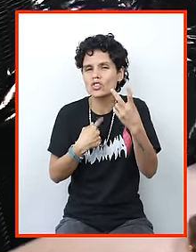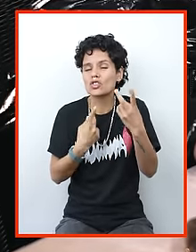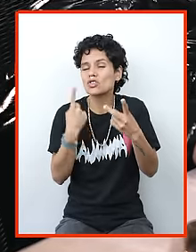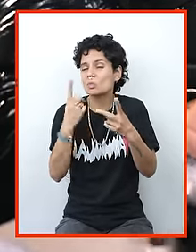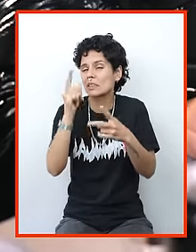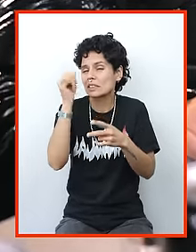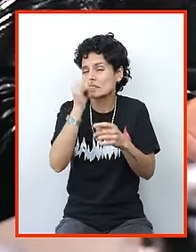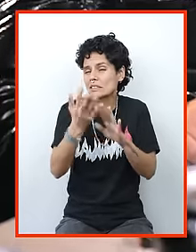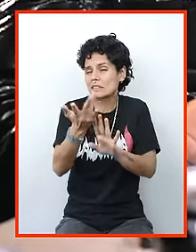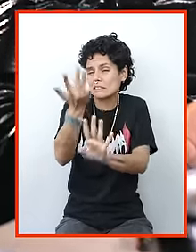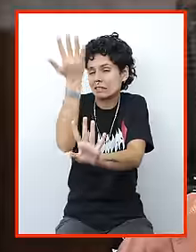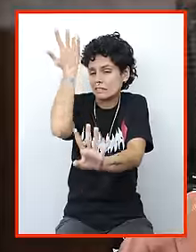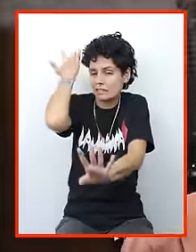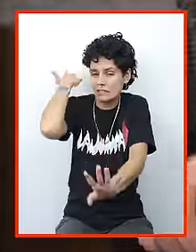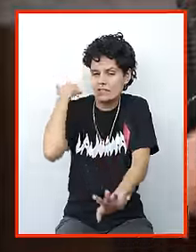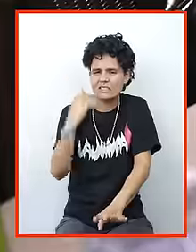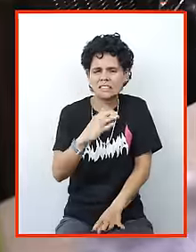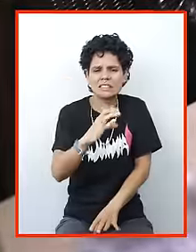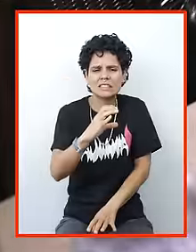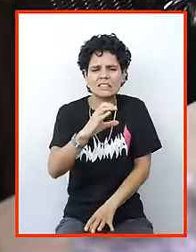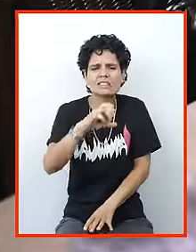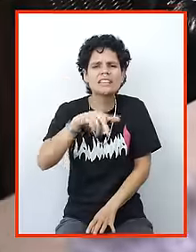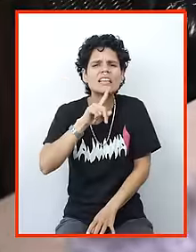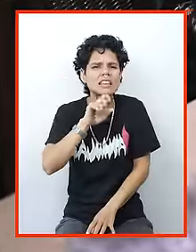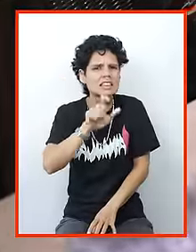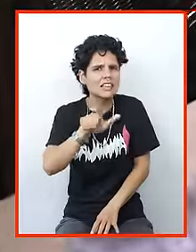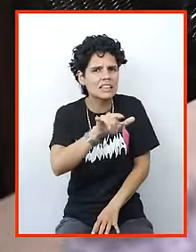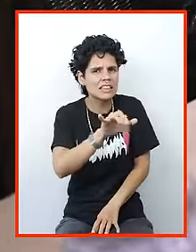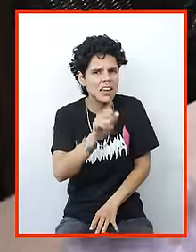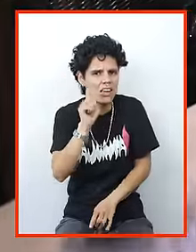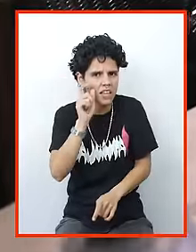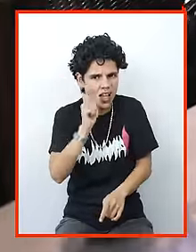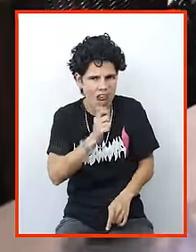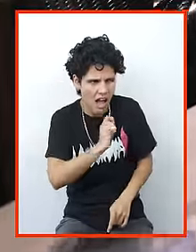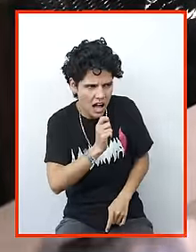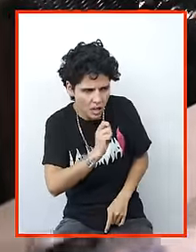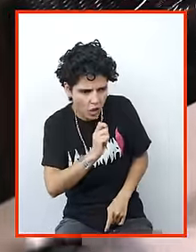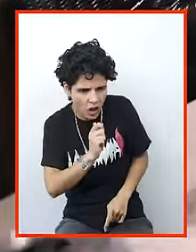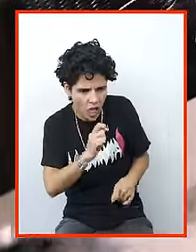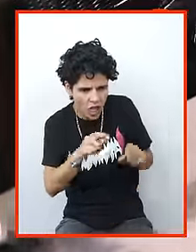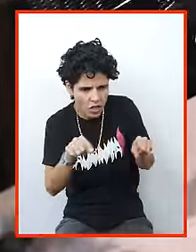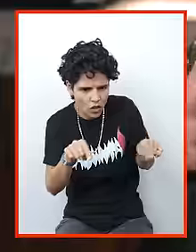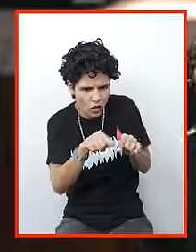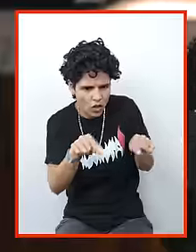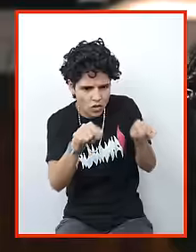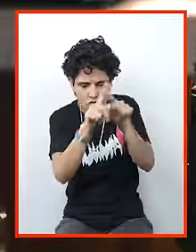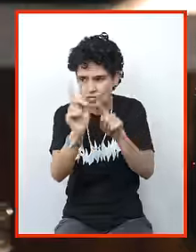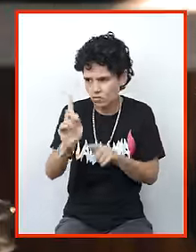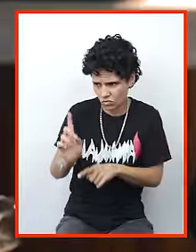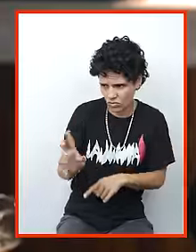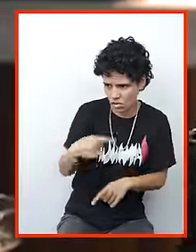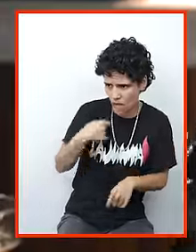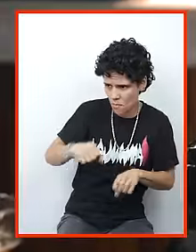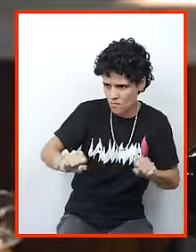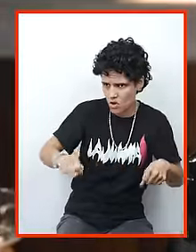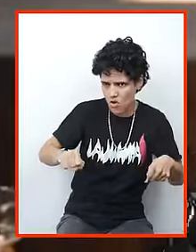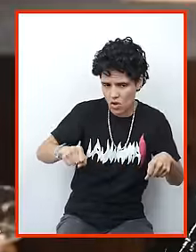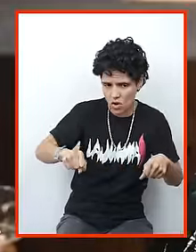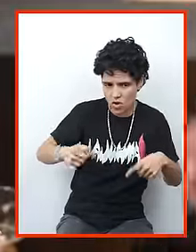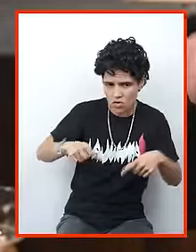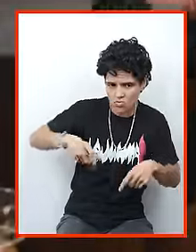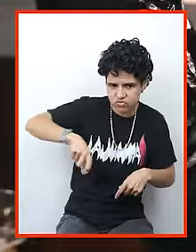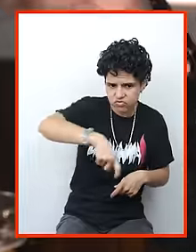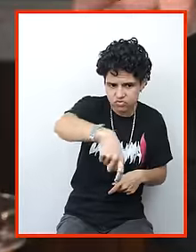vio Centella acá? Nadie. Gracias, ¿eh? Era un helado esa Es la humillación, ¿ah? ¿Eh? ¿Me están haciendo la humillación? Centella andaba en una moto.